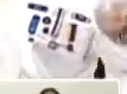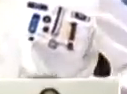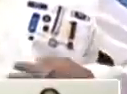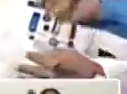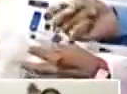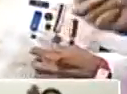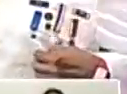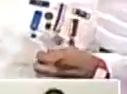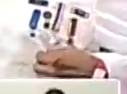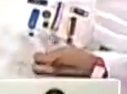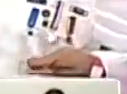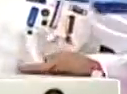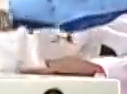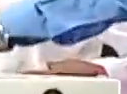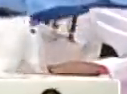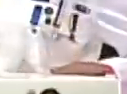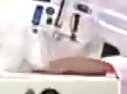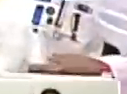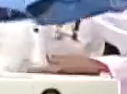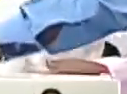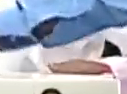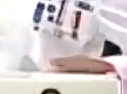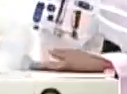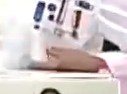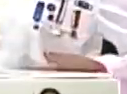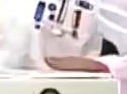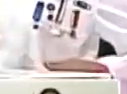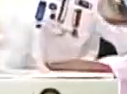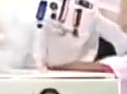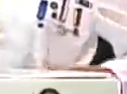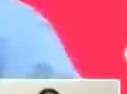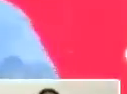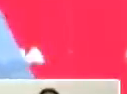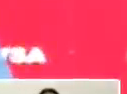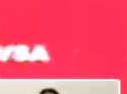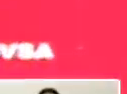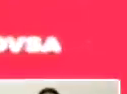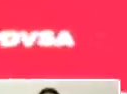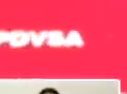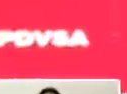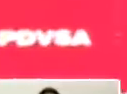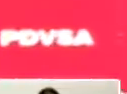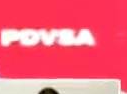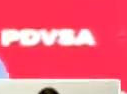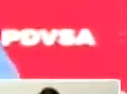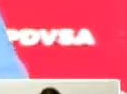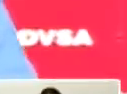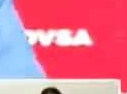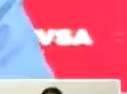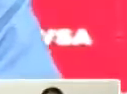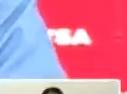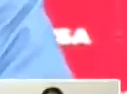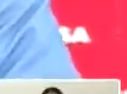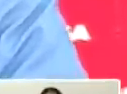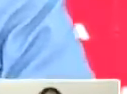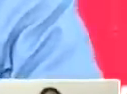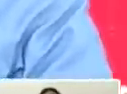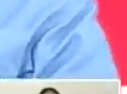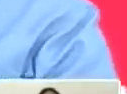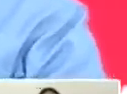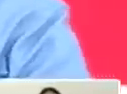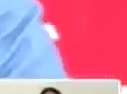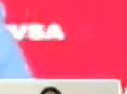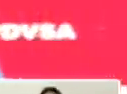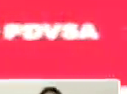ahora y las generaciones del futuro de los grandes logros que hemos tenido. Les agradezco este barco, pues. Un aplauso, okay. Capitán. Gracias. Que Dios me lo bendiga.